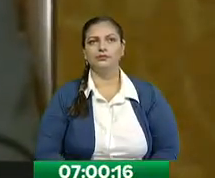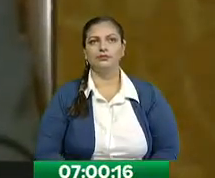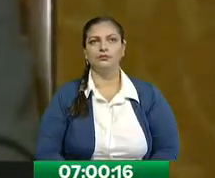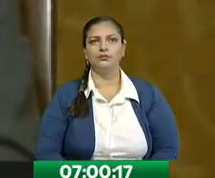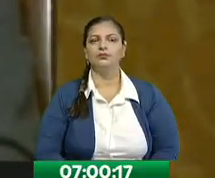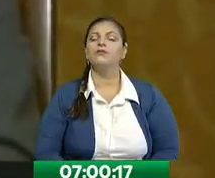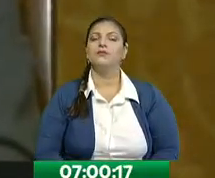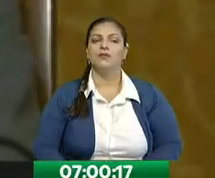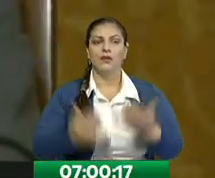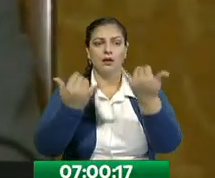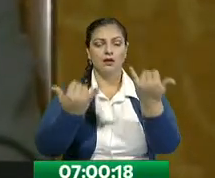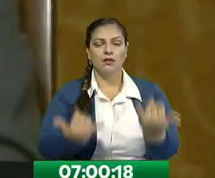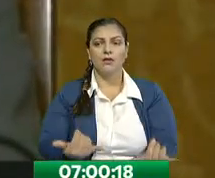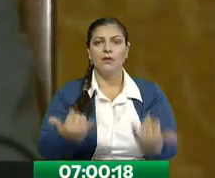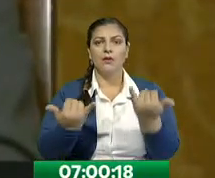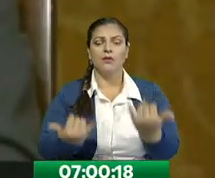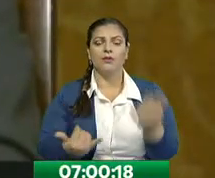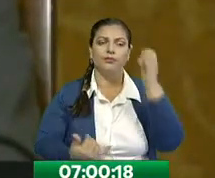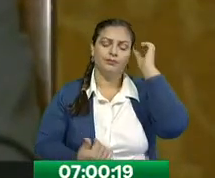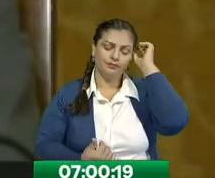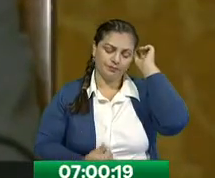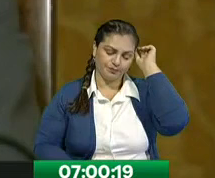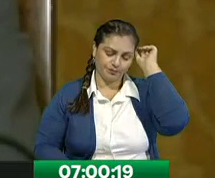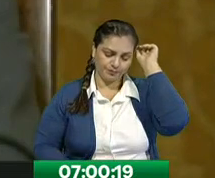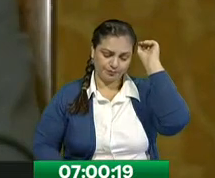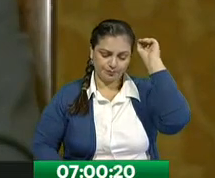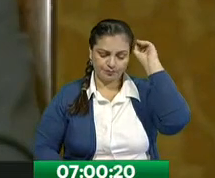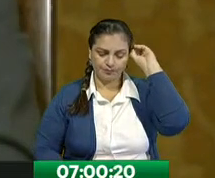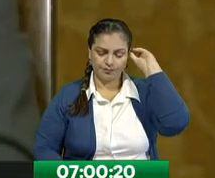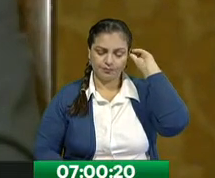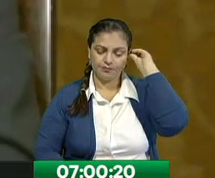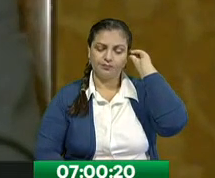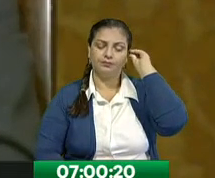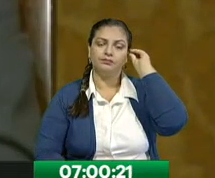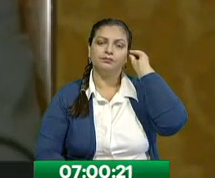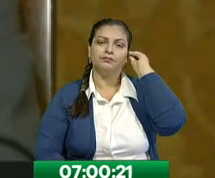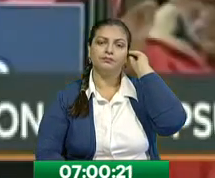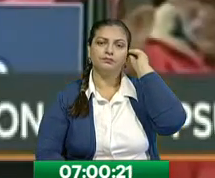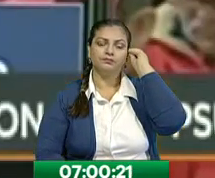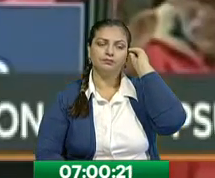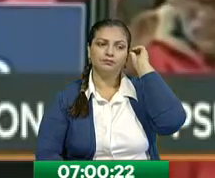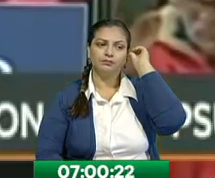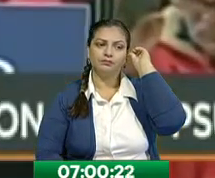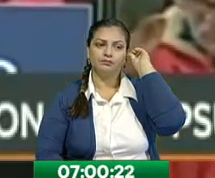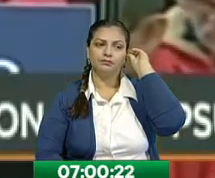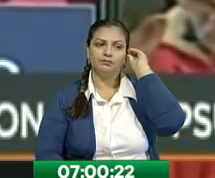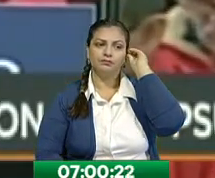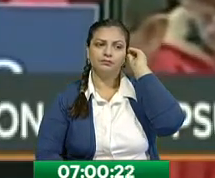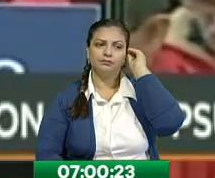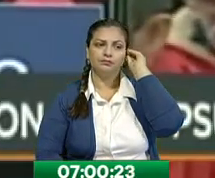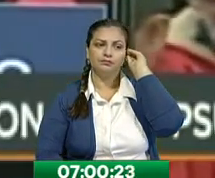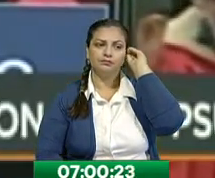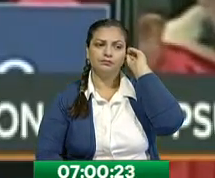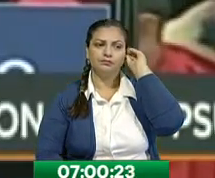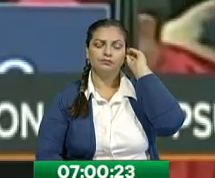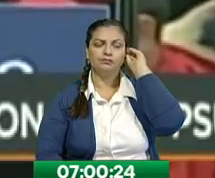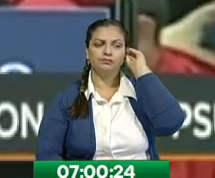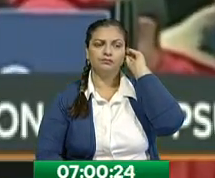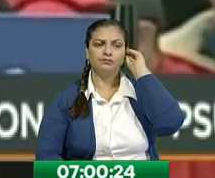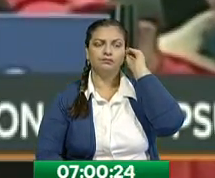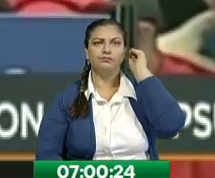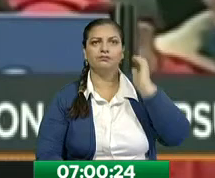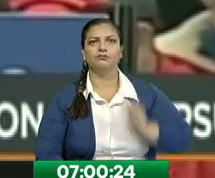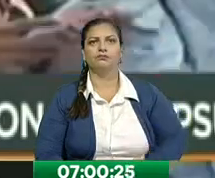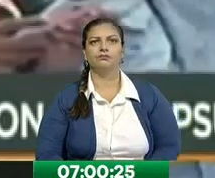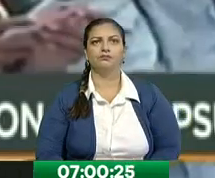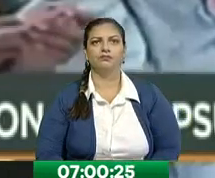el gobierno venezolano y el resto de actores políticos puedan llegar a entendimientos muy concretos. Y ante estas declaraciones de Diosdado Cabello,